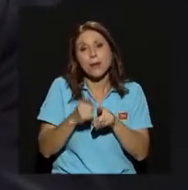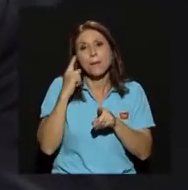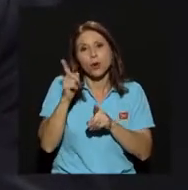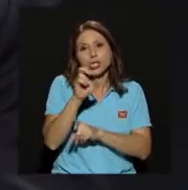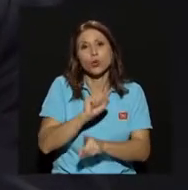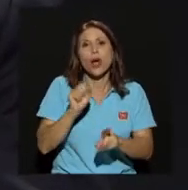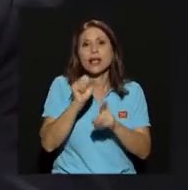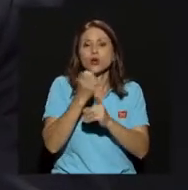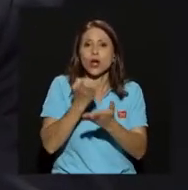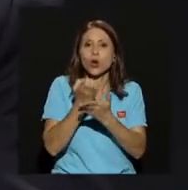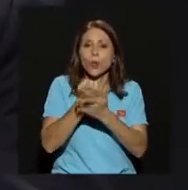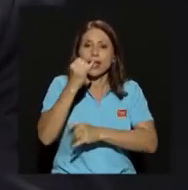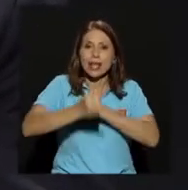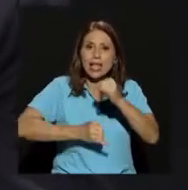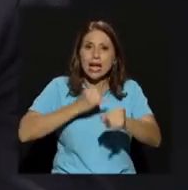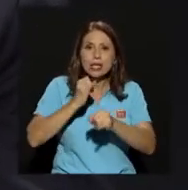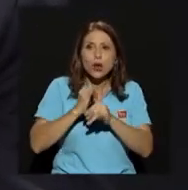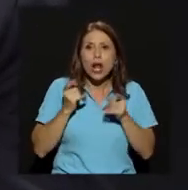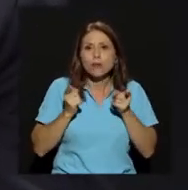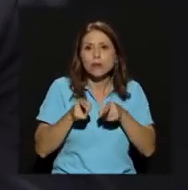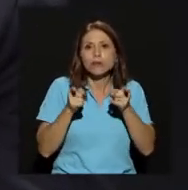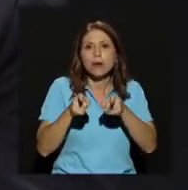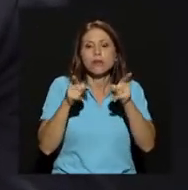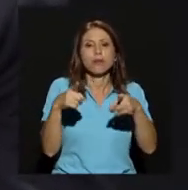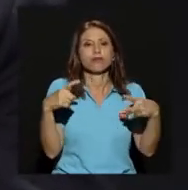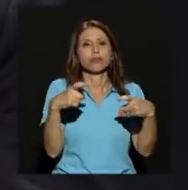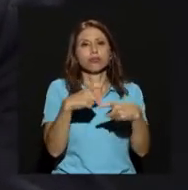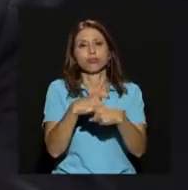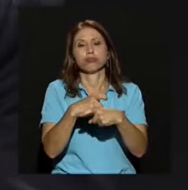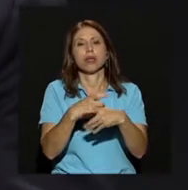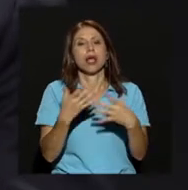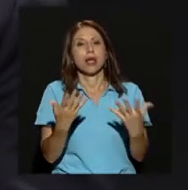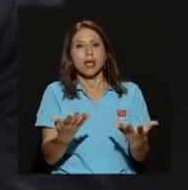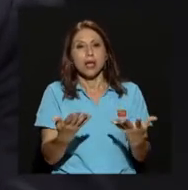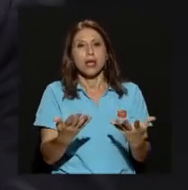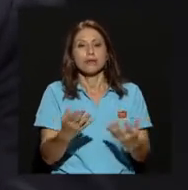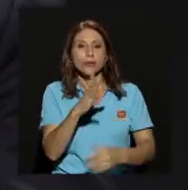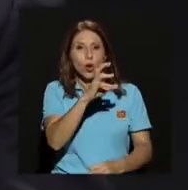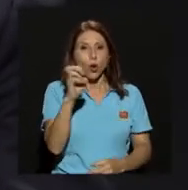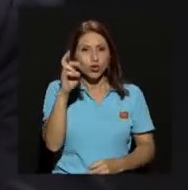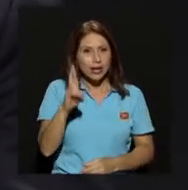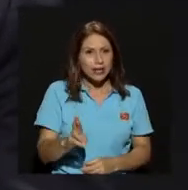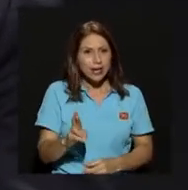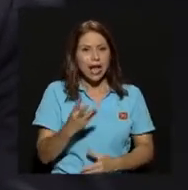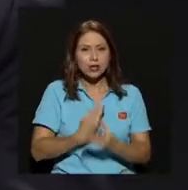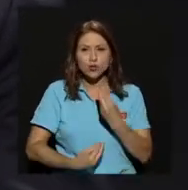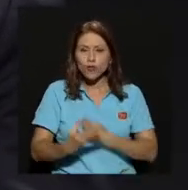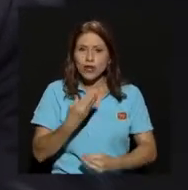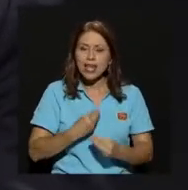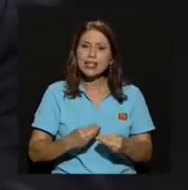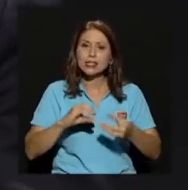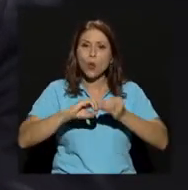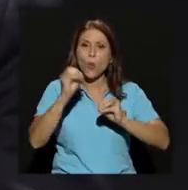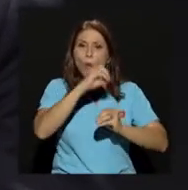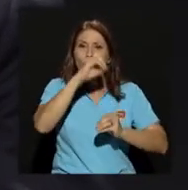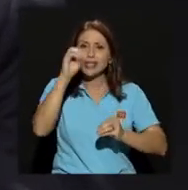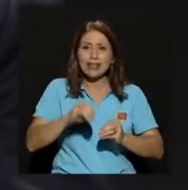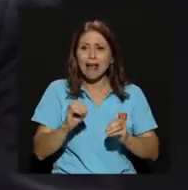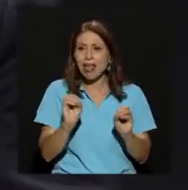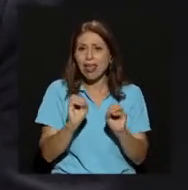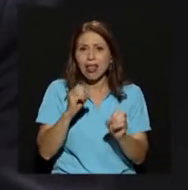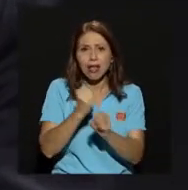muy complicado hizo que costa rica sufriera un índice de desempleo muy alto